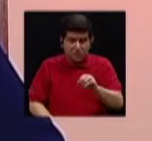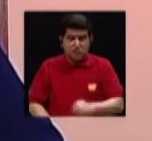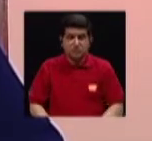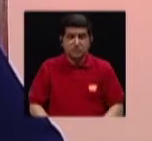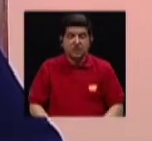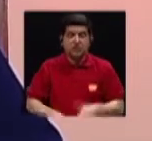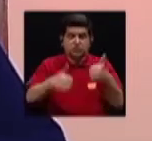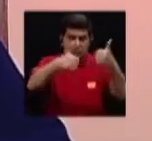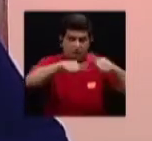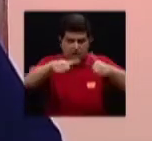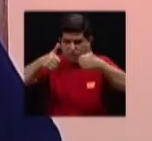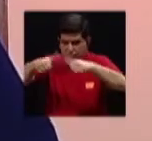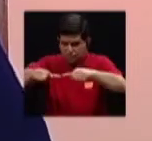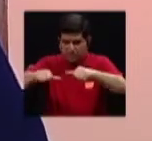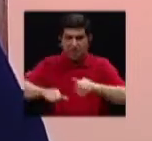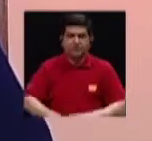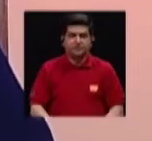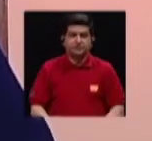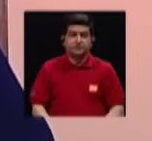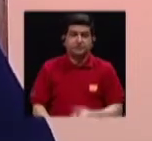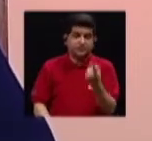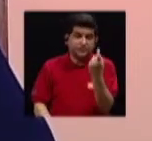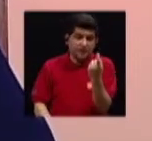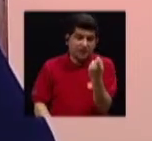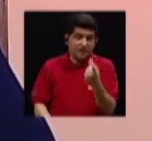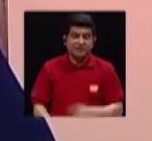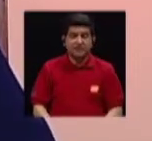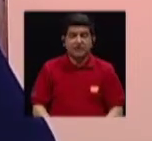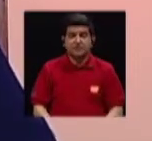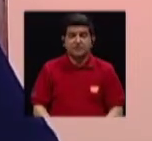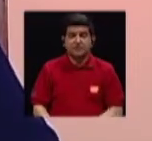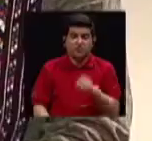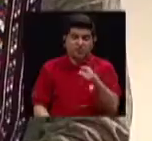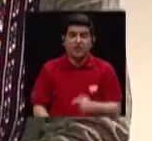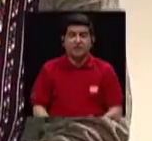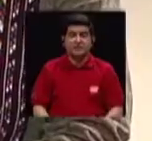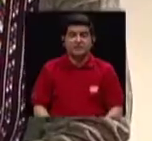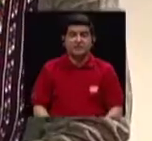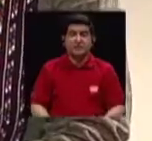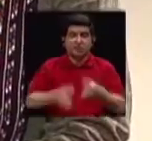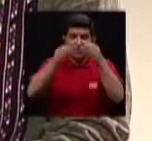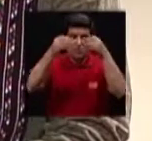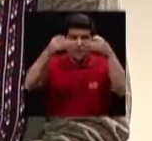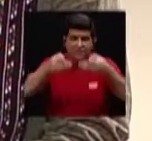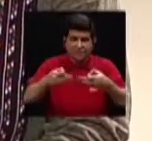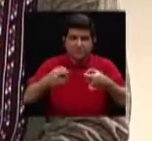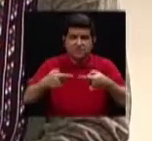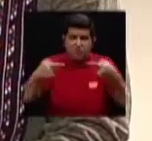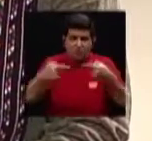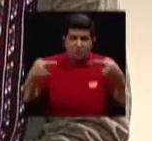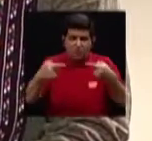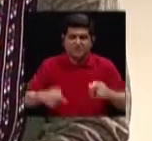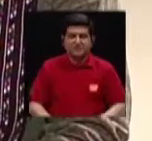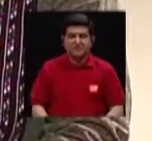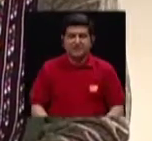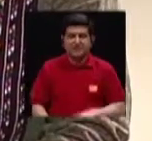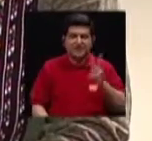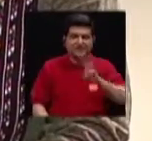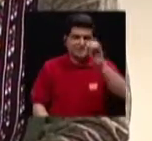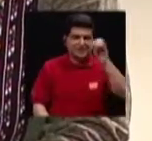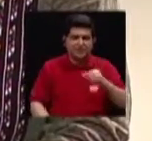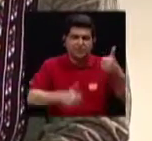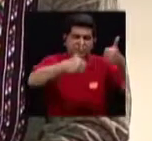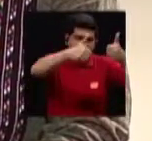se concilia y el restante es sentencia con oposición. ¿Qué significa esto? Que el 60% se está